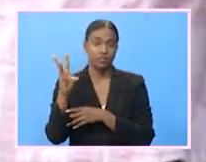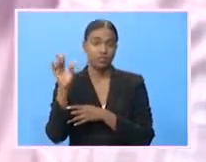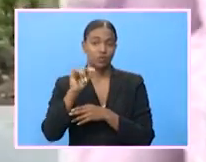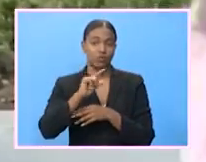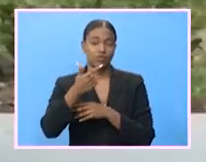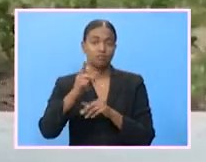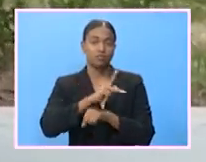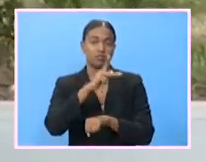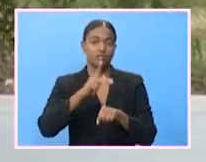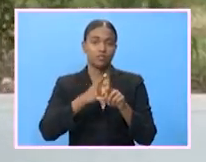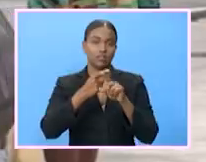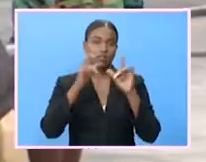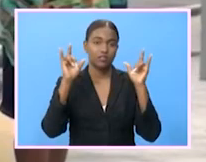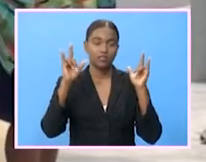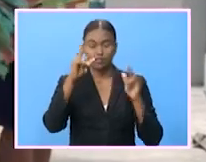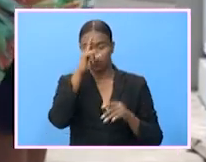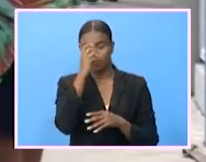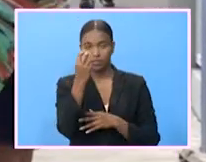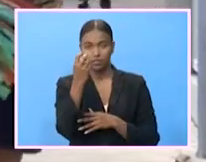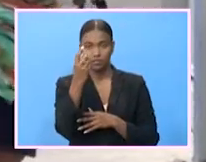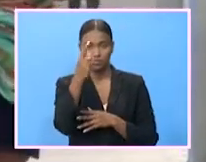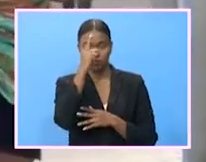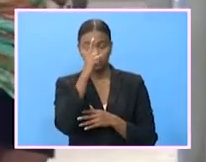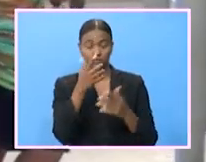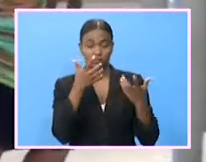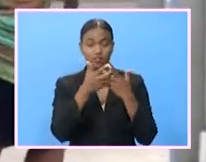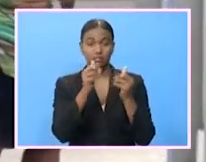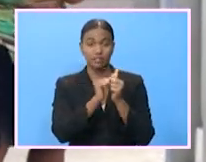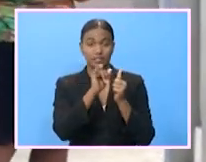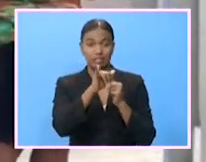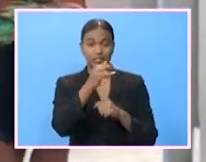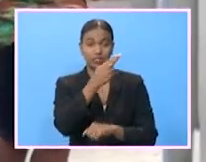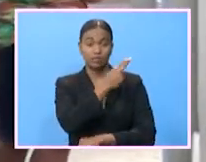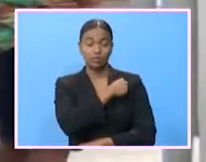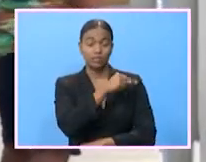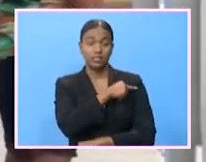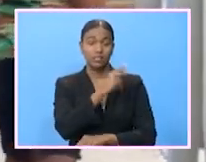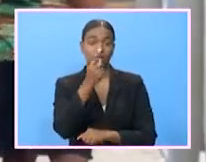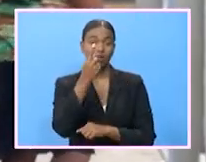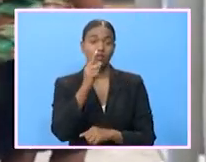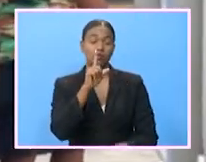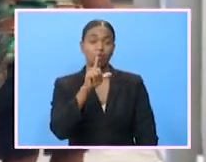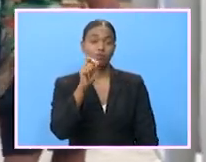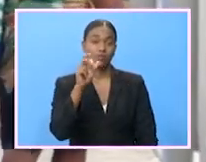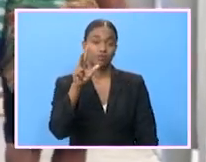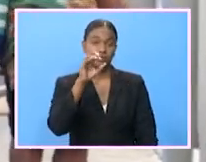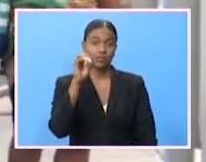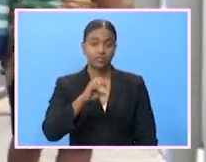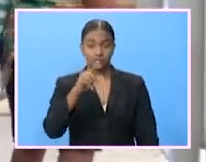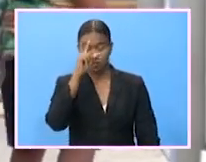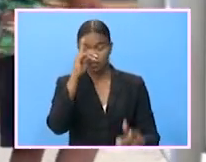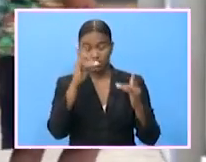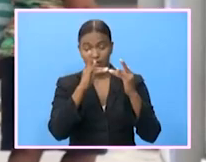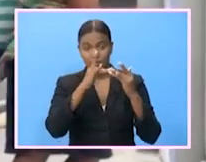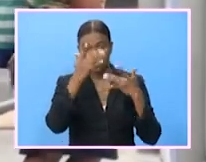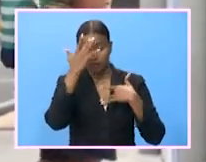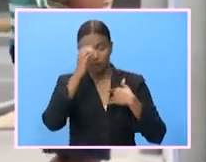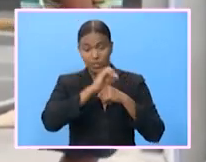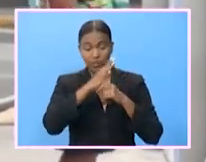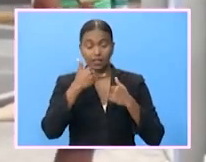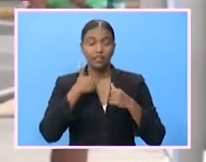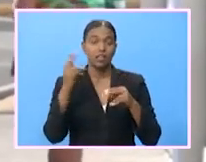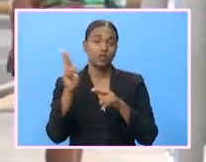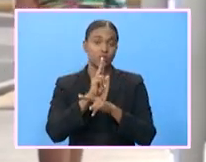la provincia de Santiago con 12. En cuanto a la ocupación hospitalaria, solo el 1.3% de las camas COVID están